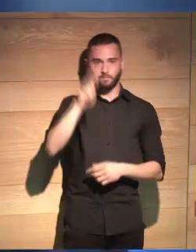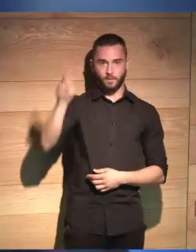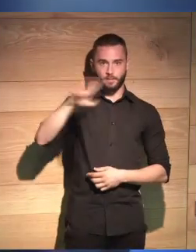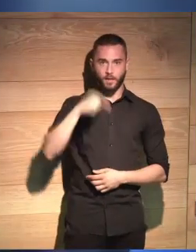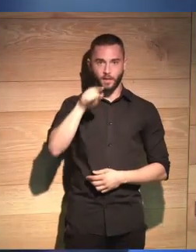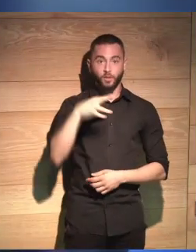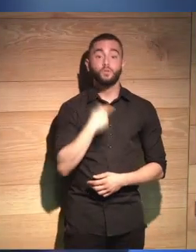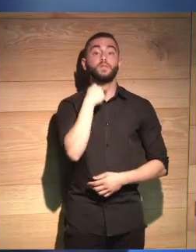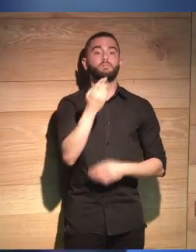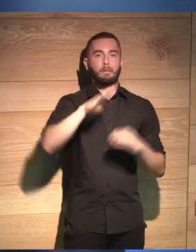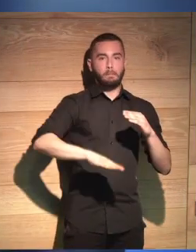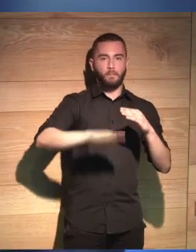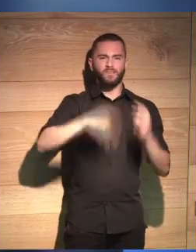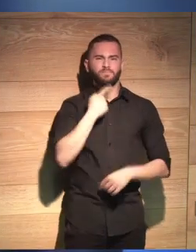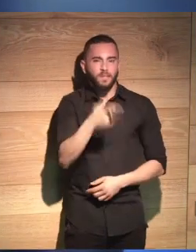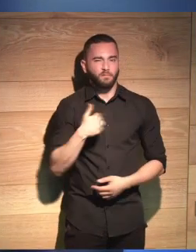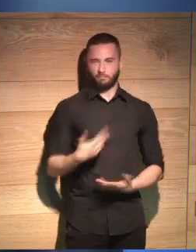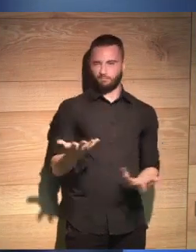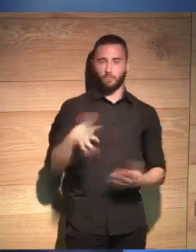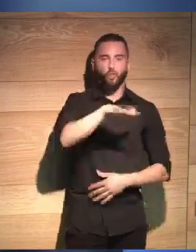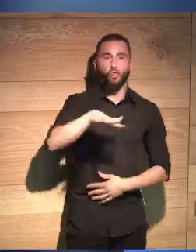voz muy baja ¿pero dónde están?